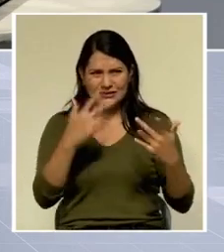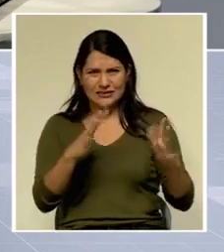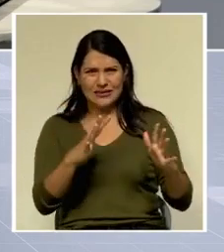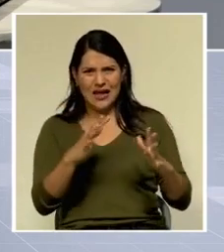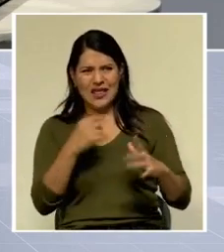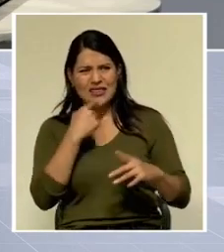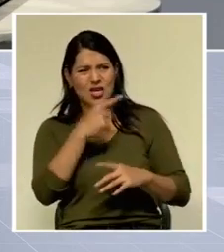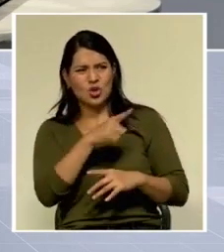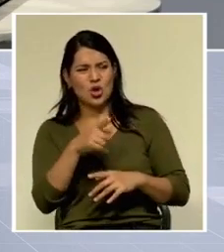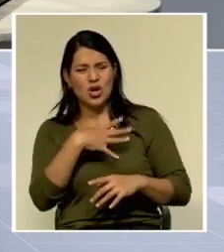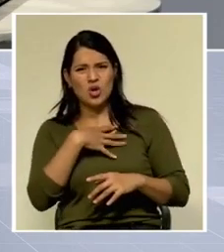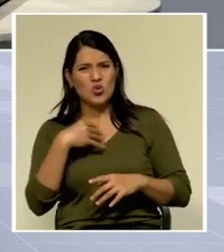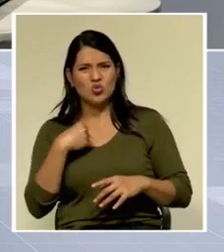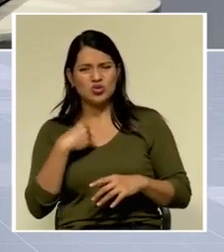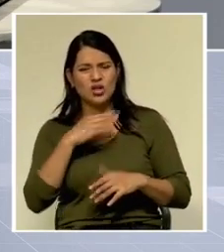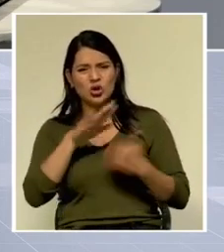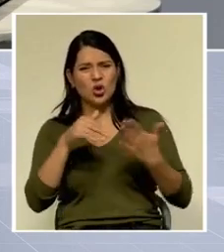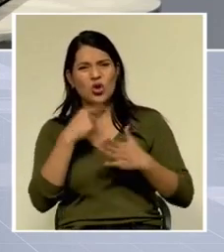candidata a la vicepresidencia,